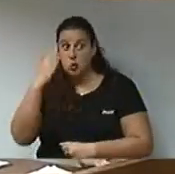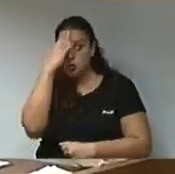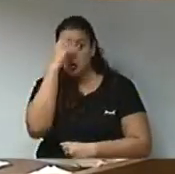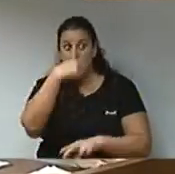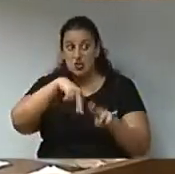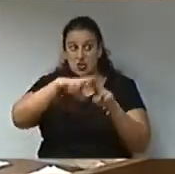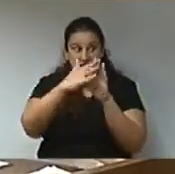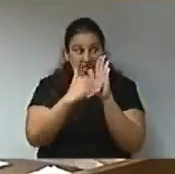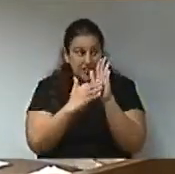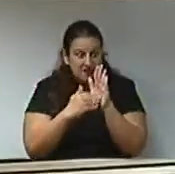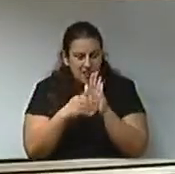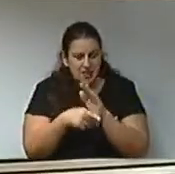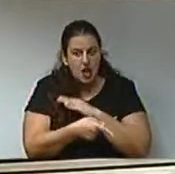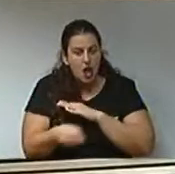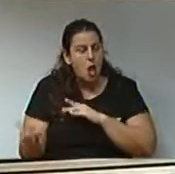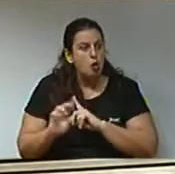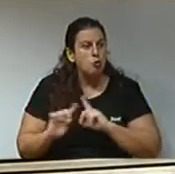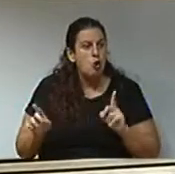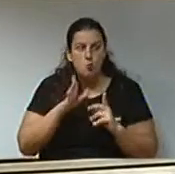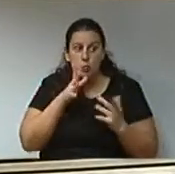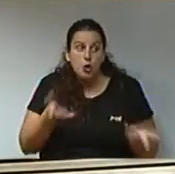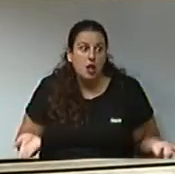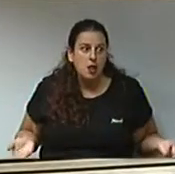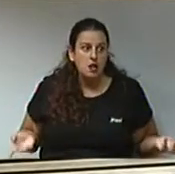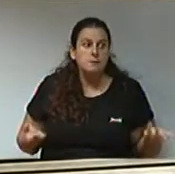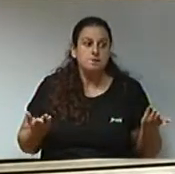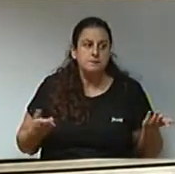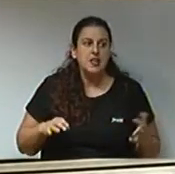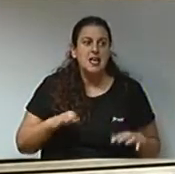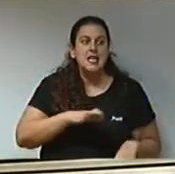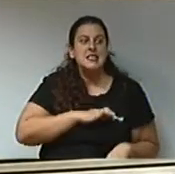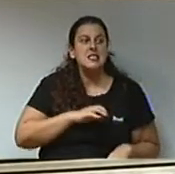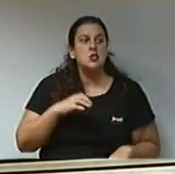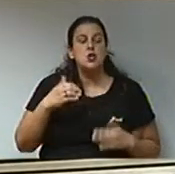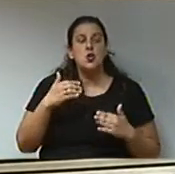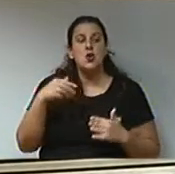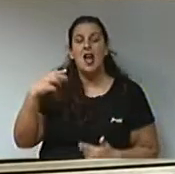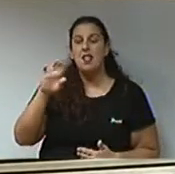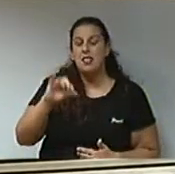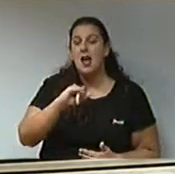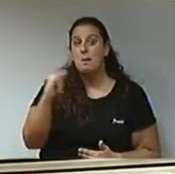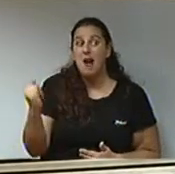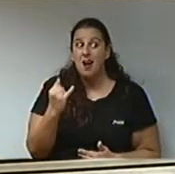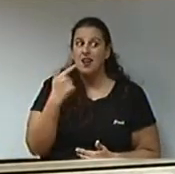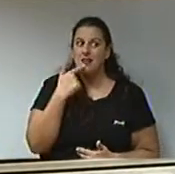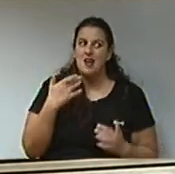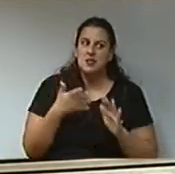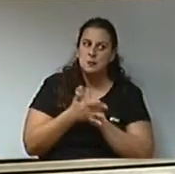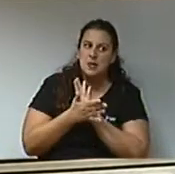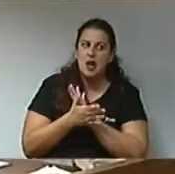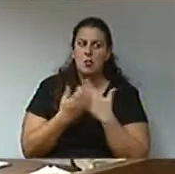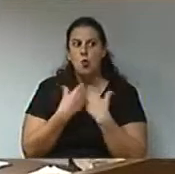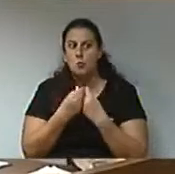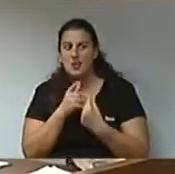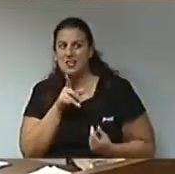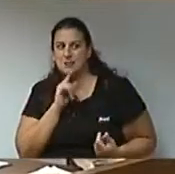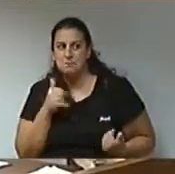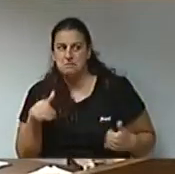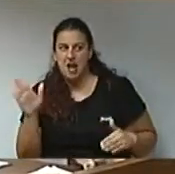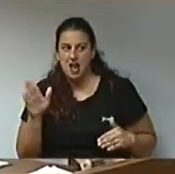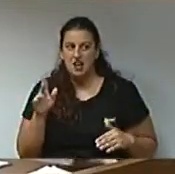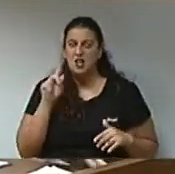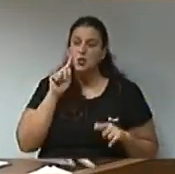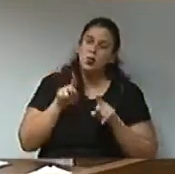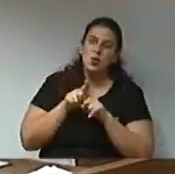Generalitat? Mire, el señor García Page ya les ha avisado del problema de las malas compañías. Hágale más caso al señor Page y déjese de ser la comparsa